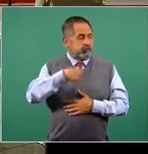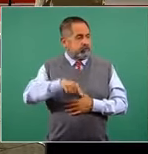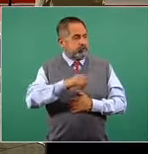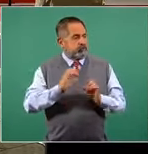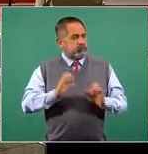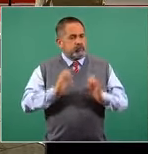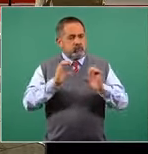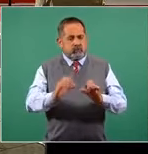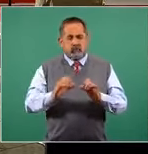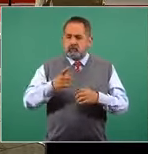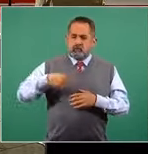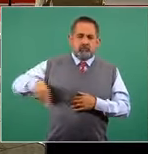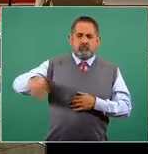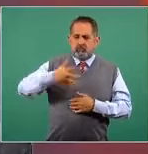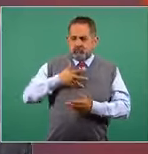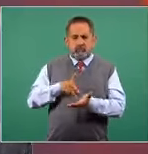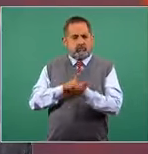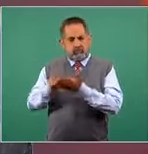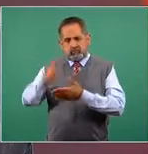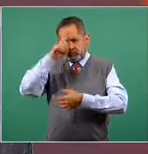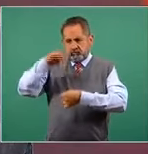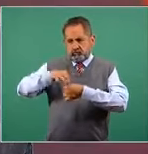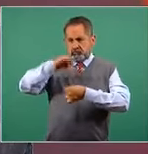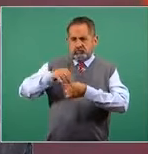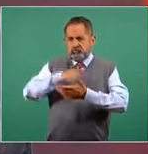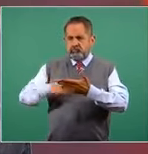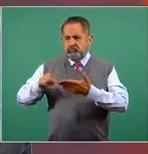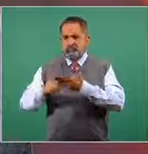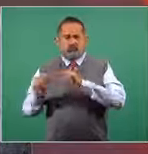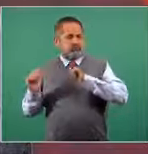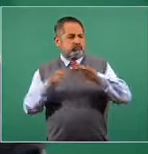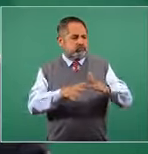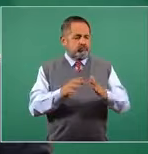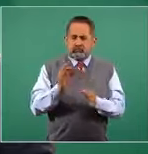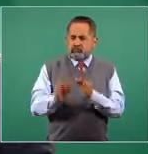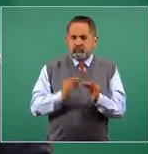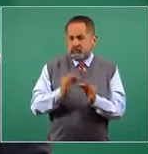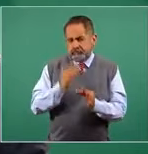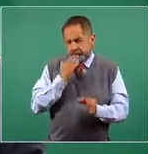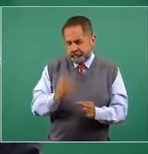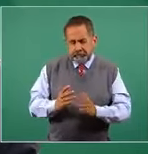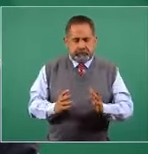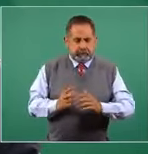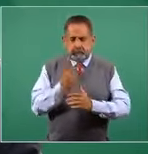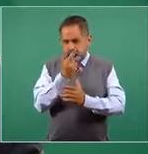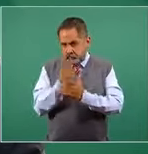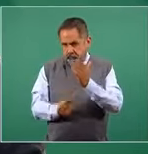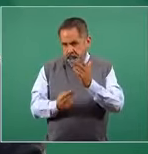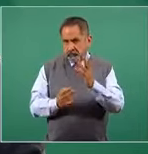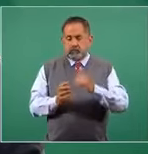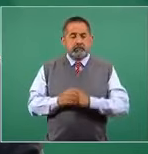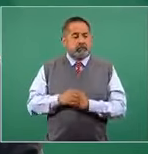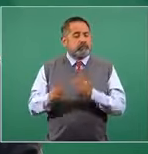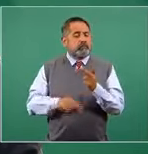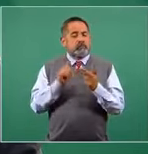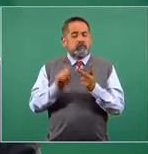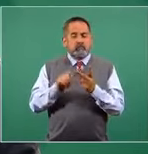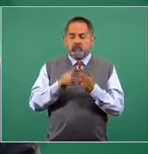logre el derecho de elección de esa manera. Entonces, ese es un proceso. El otro